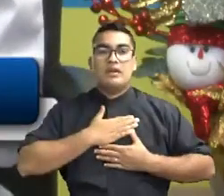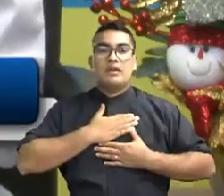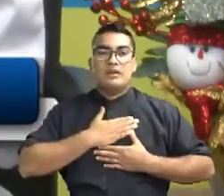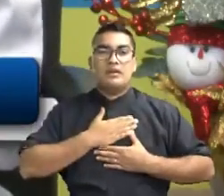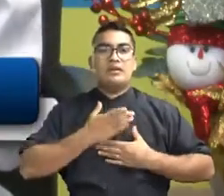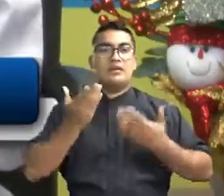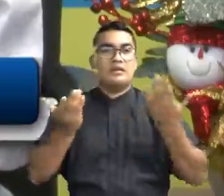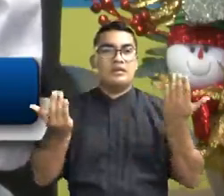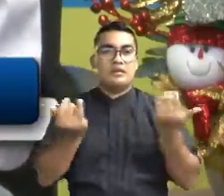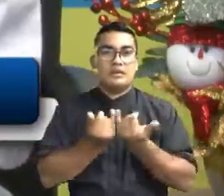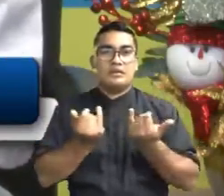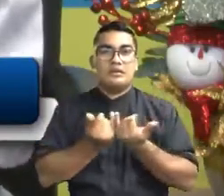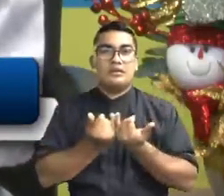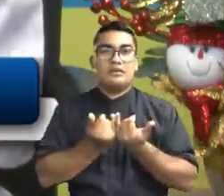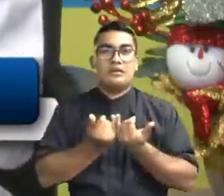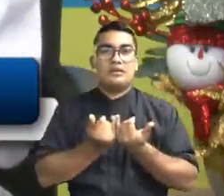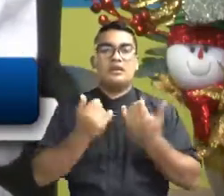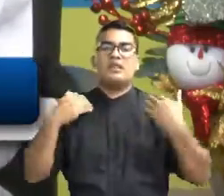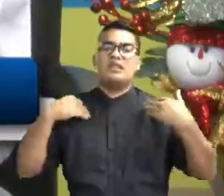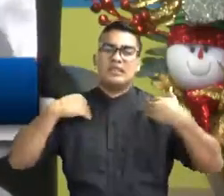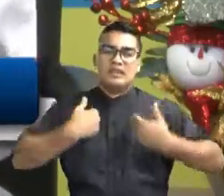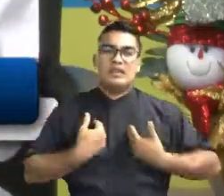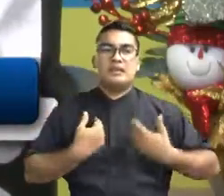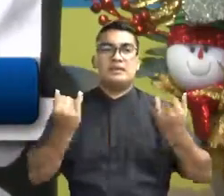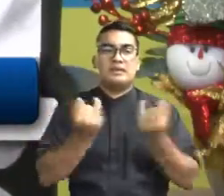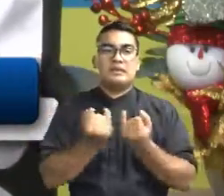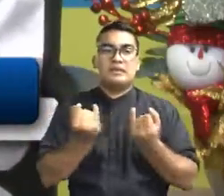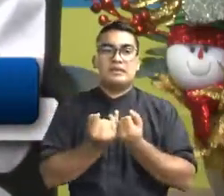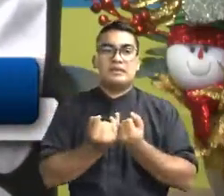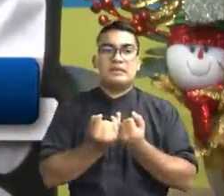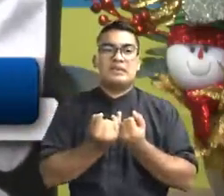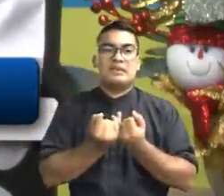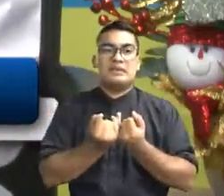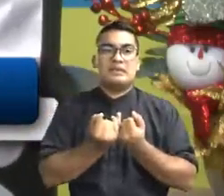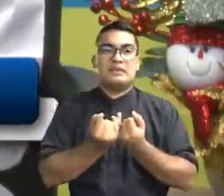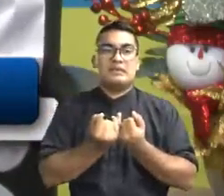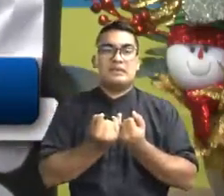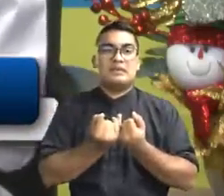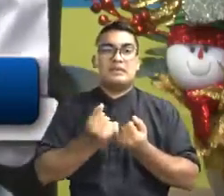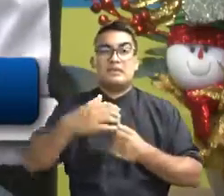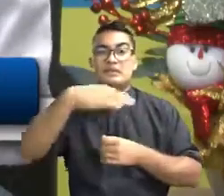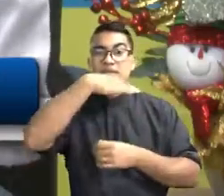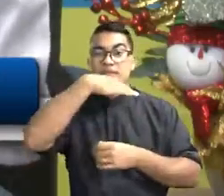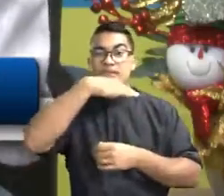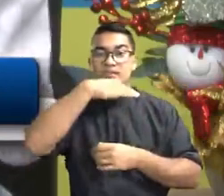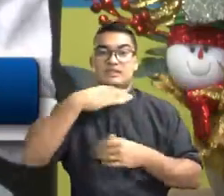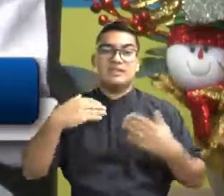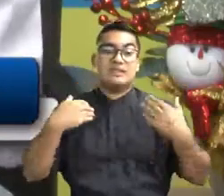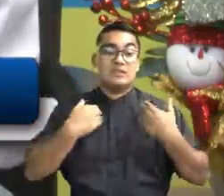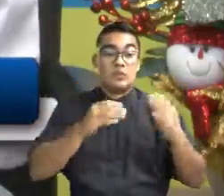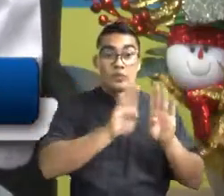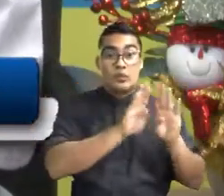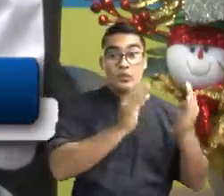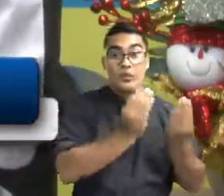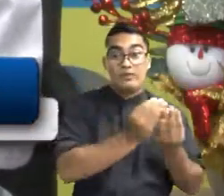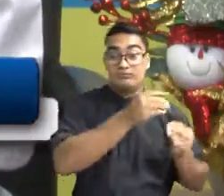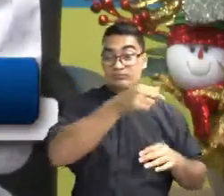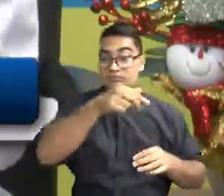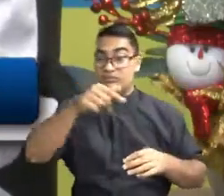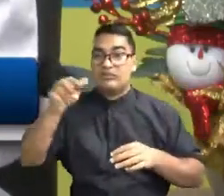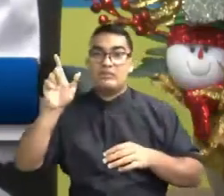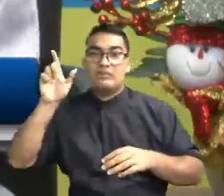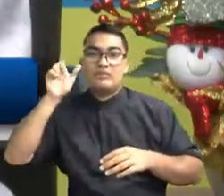de pequeño esfuerzo, cansancio, pequeño esfuerzo, que solo va de su cuarto al baño y se cansa. Tos que nunca